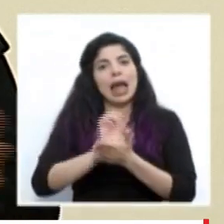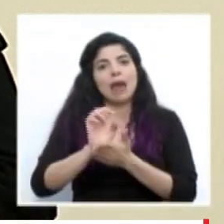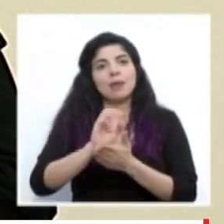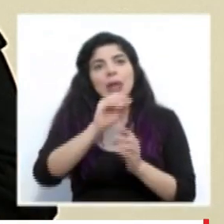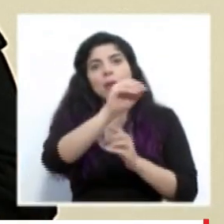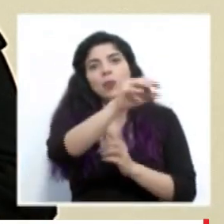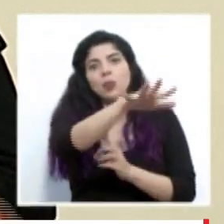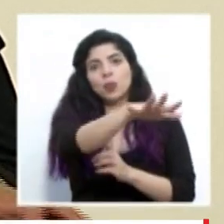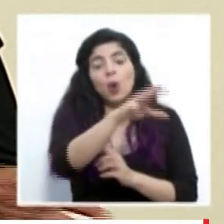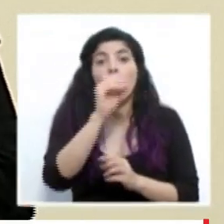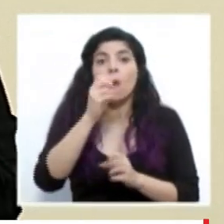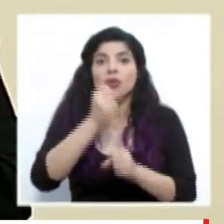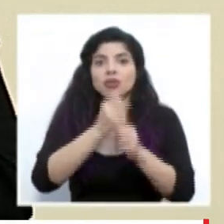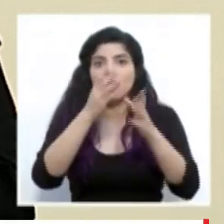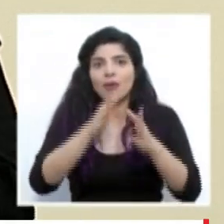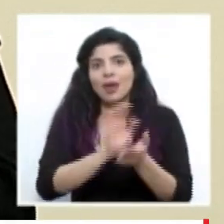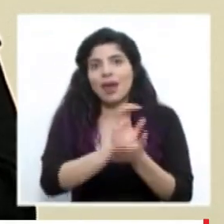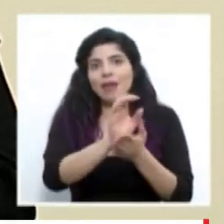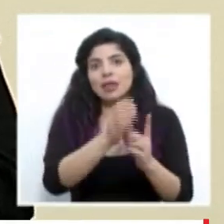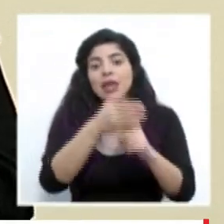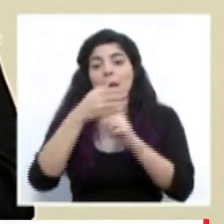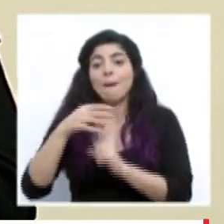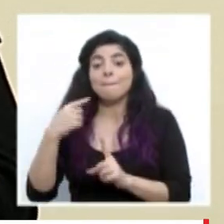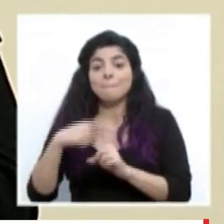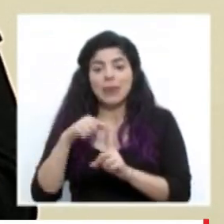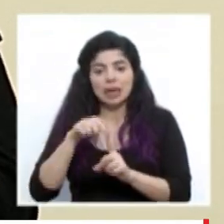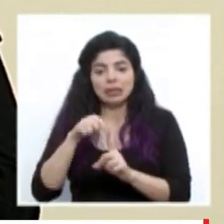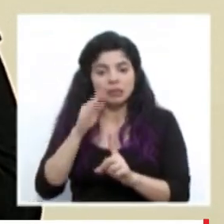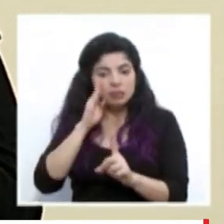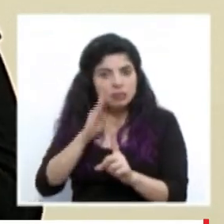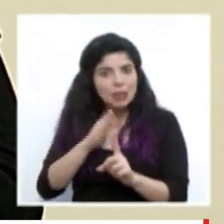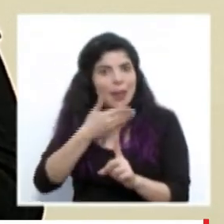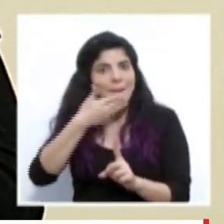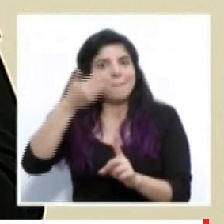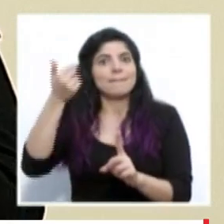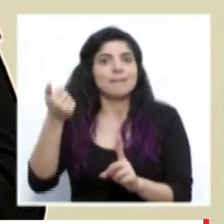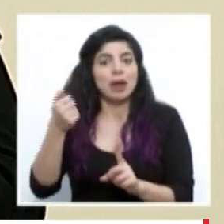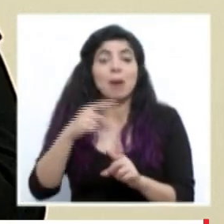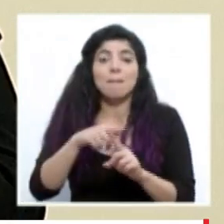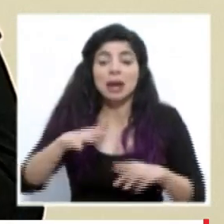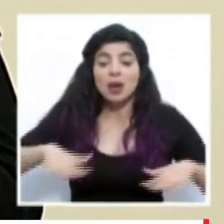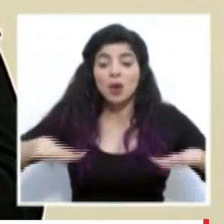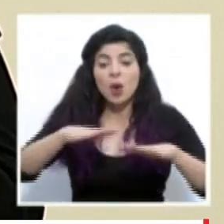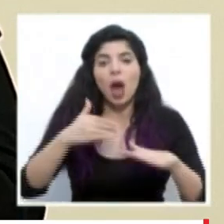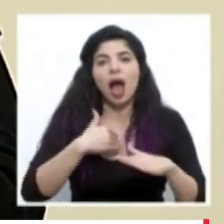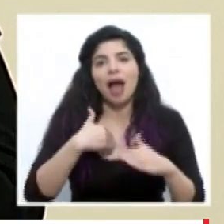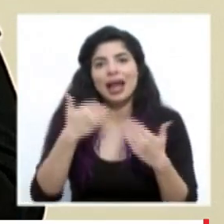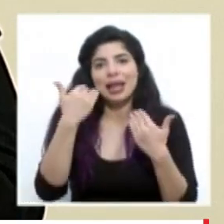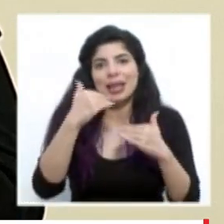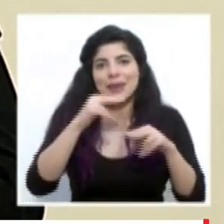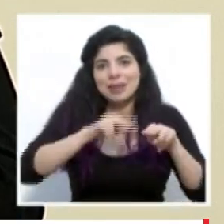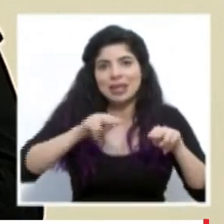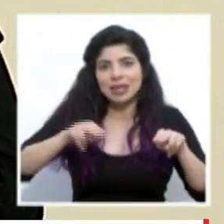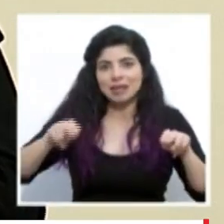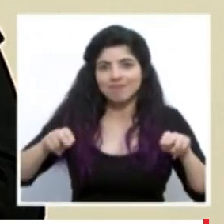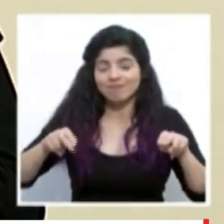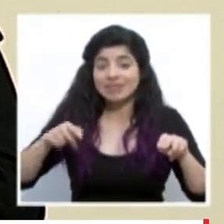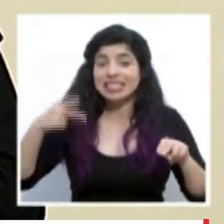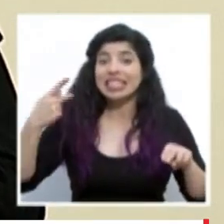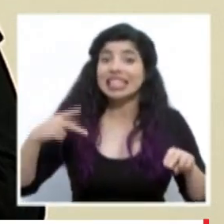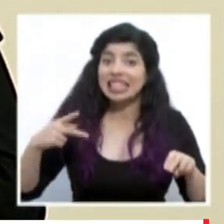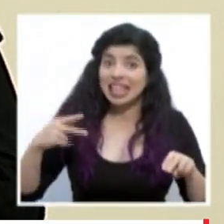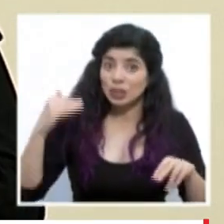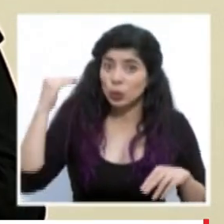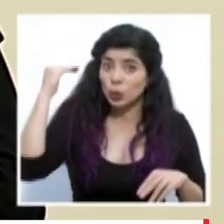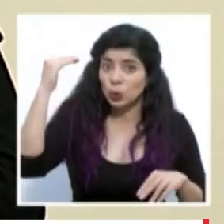pacientes o que no contagien al personal y que reciban la mejor atención posible. Pero tenemos una capacidad limitada. El riesgo es alto, ha